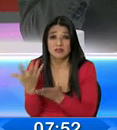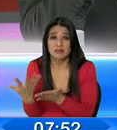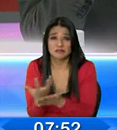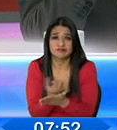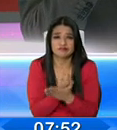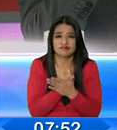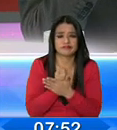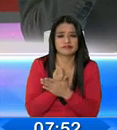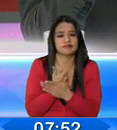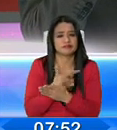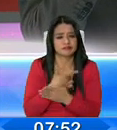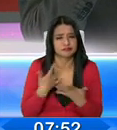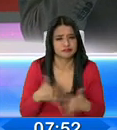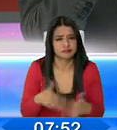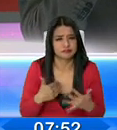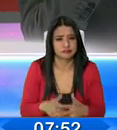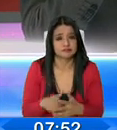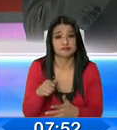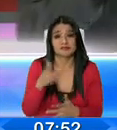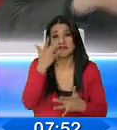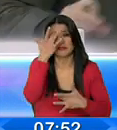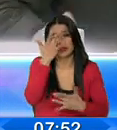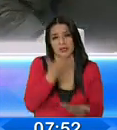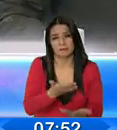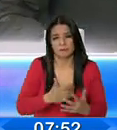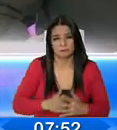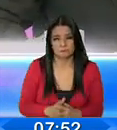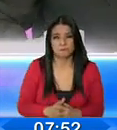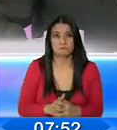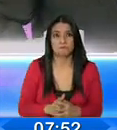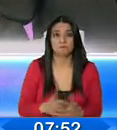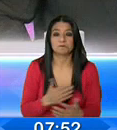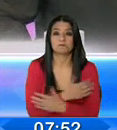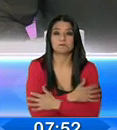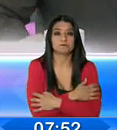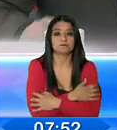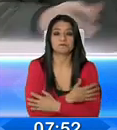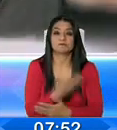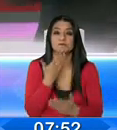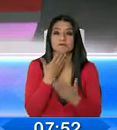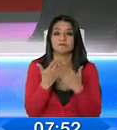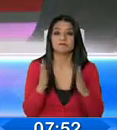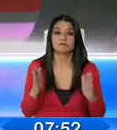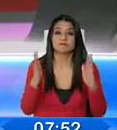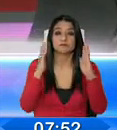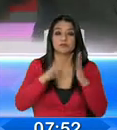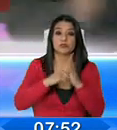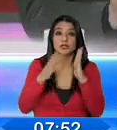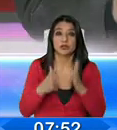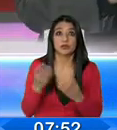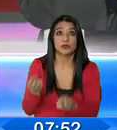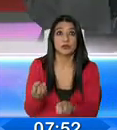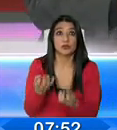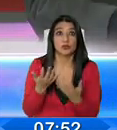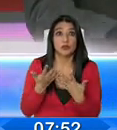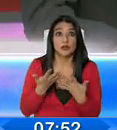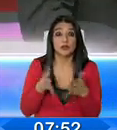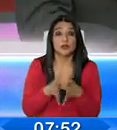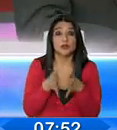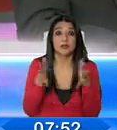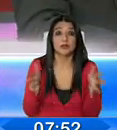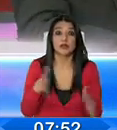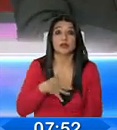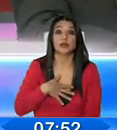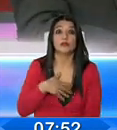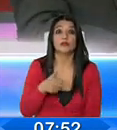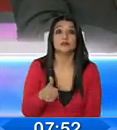lo más grave que cae en los enfermos. Le mando un abrazo grande. Gracias por recibirnos, señor Contralor, y contarnos en el marco general cómo han estado